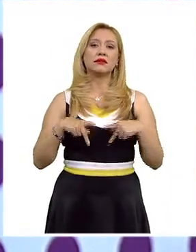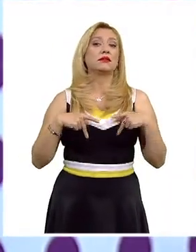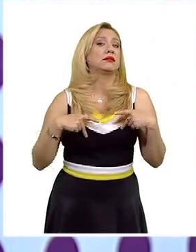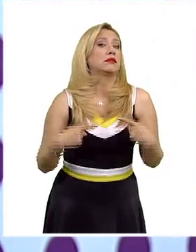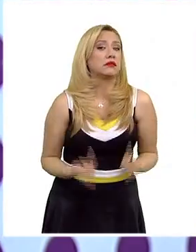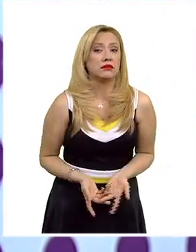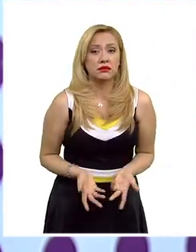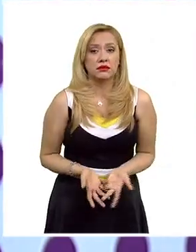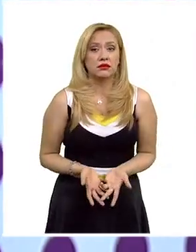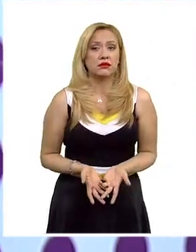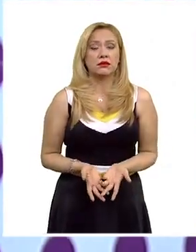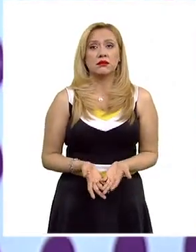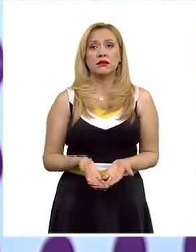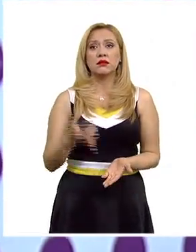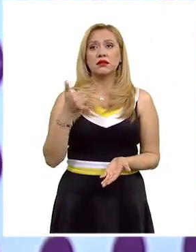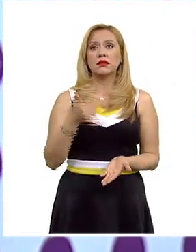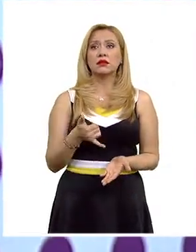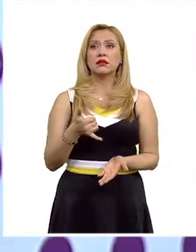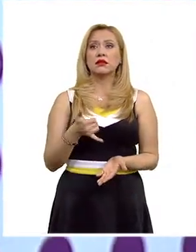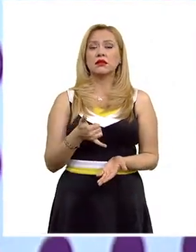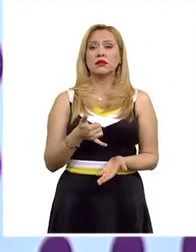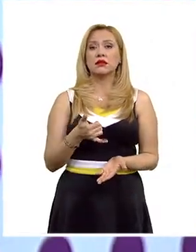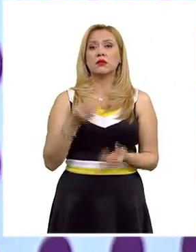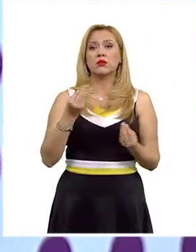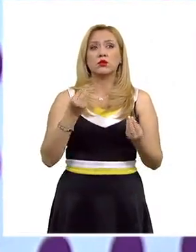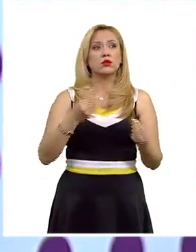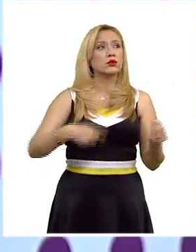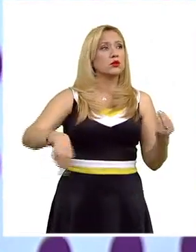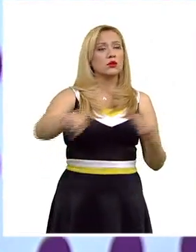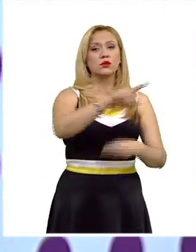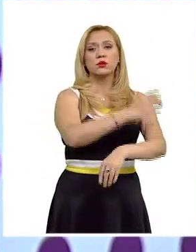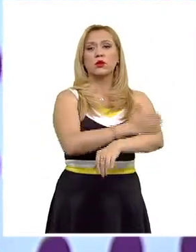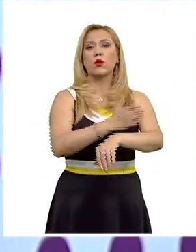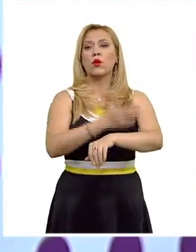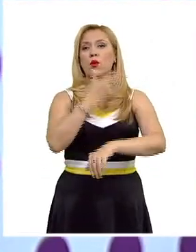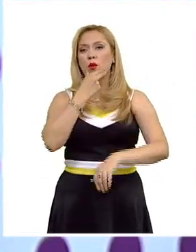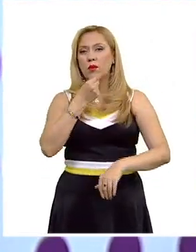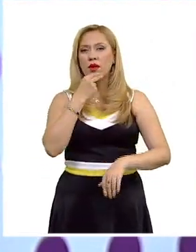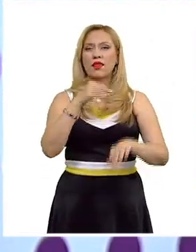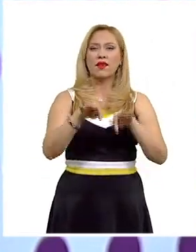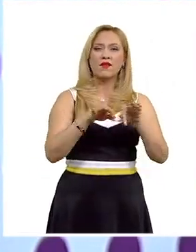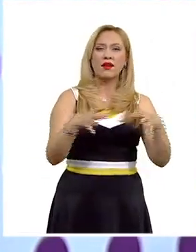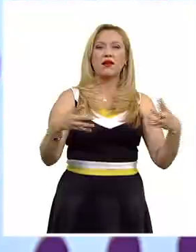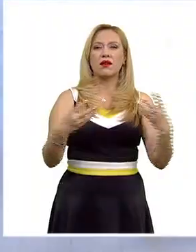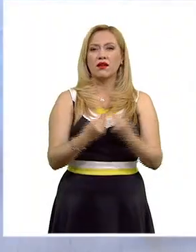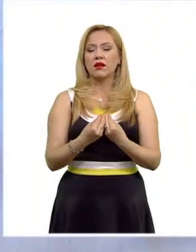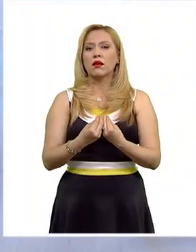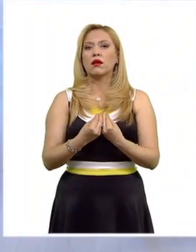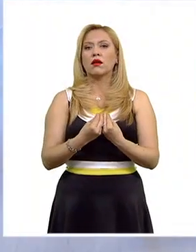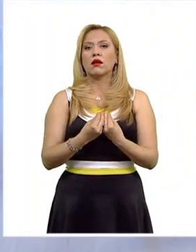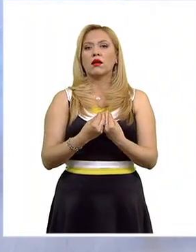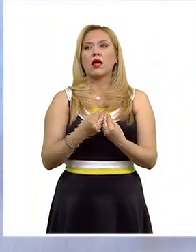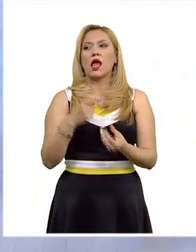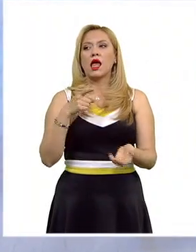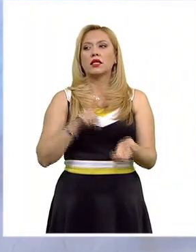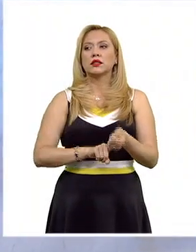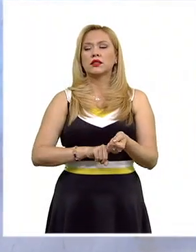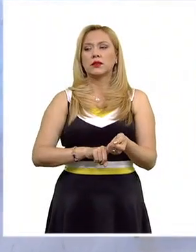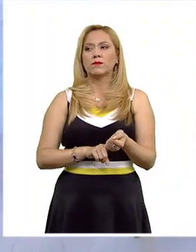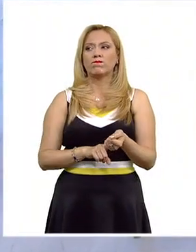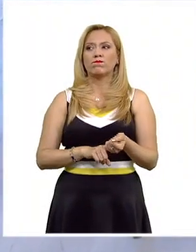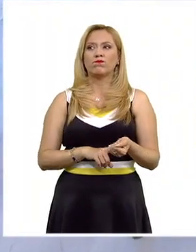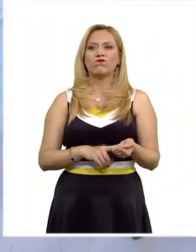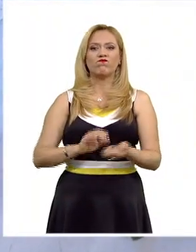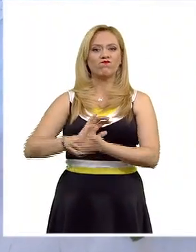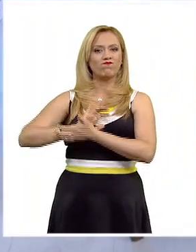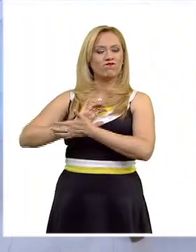vulnerabilidad y varios colegas, hombres o que están en el ambiente laboral o escolar, colocan en una situación